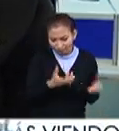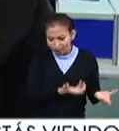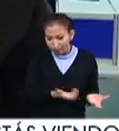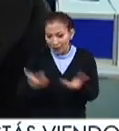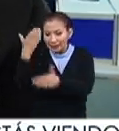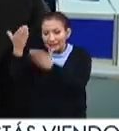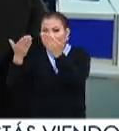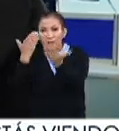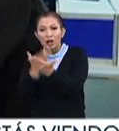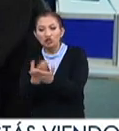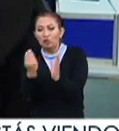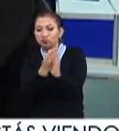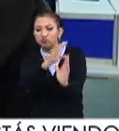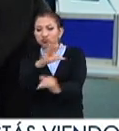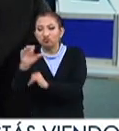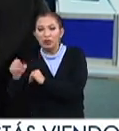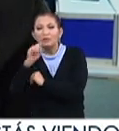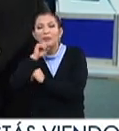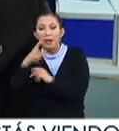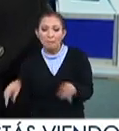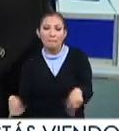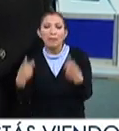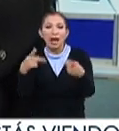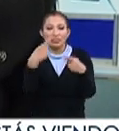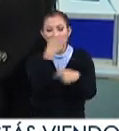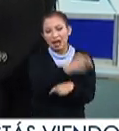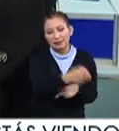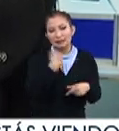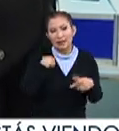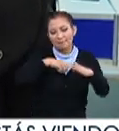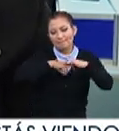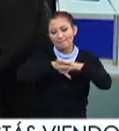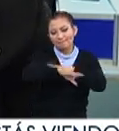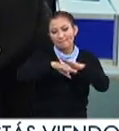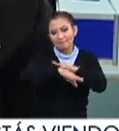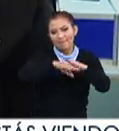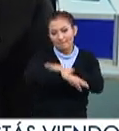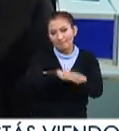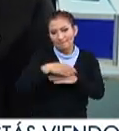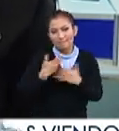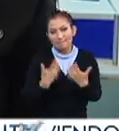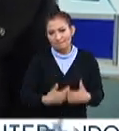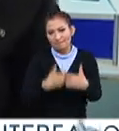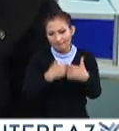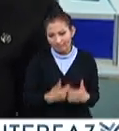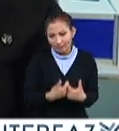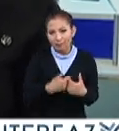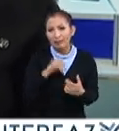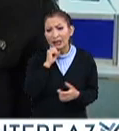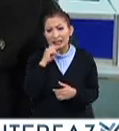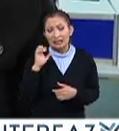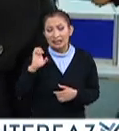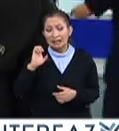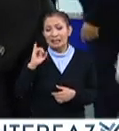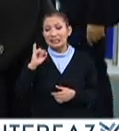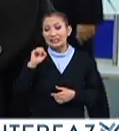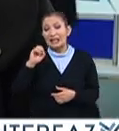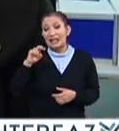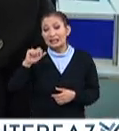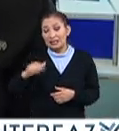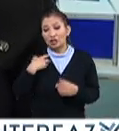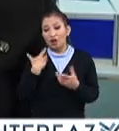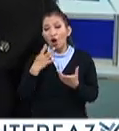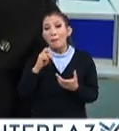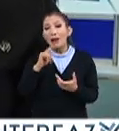ofrecen el servicio de capacitación y también venta de estas impresoras y CNCs